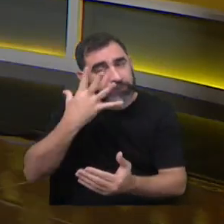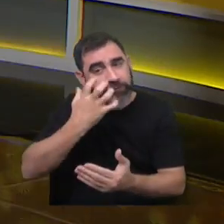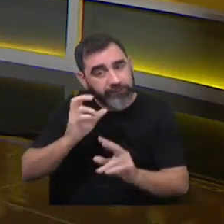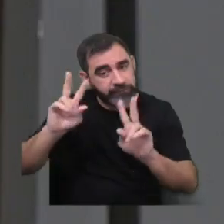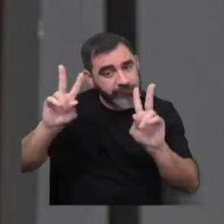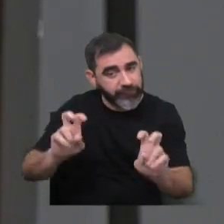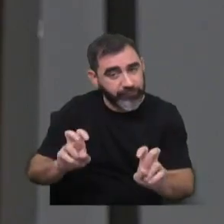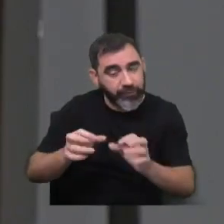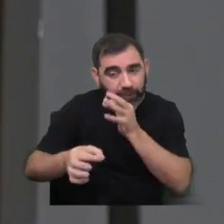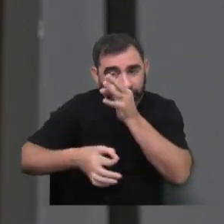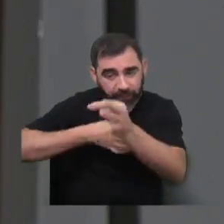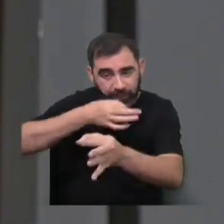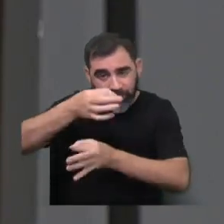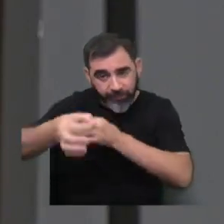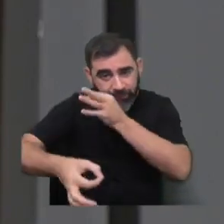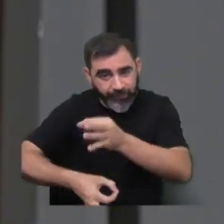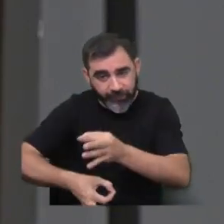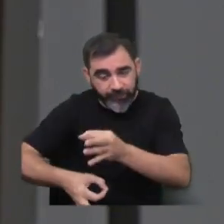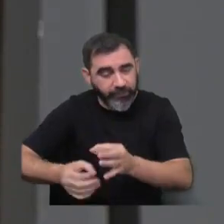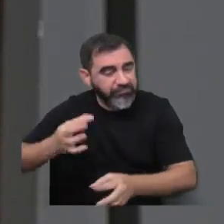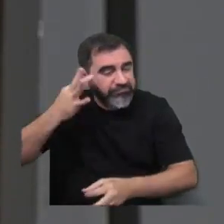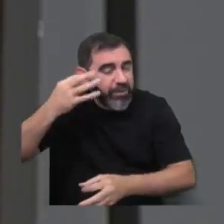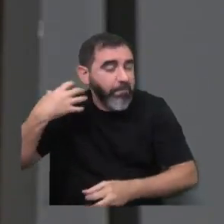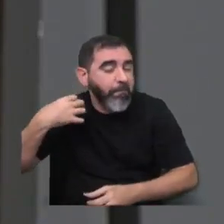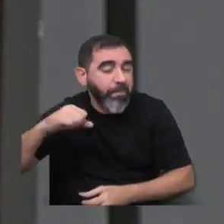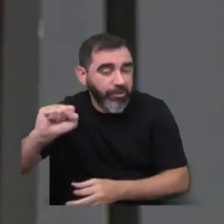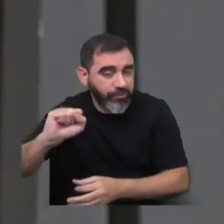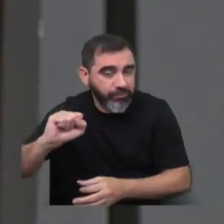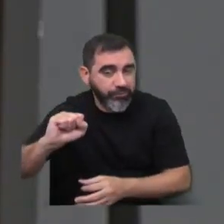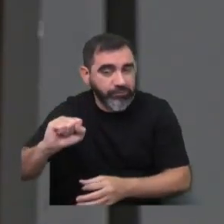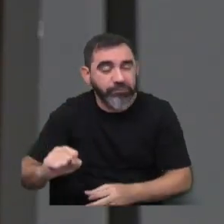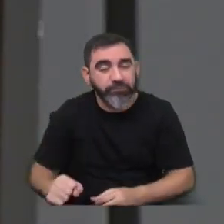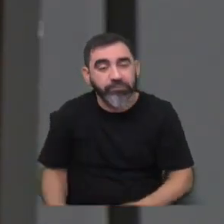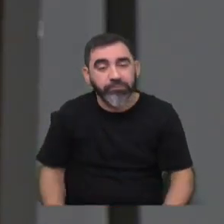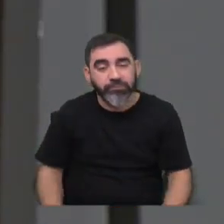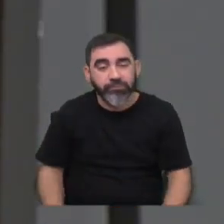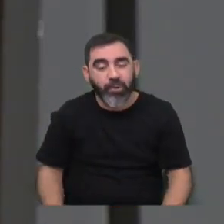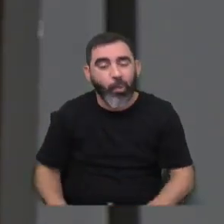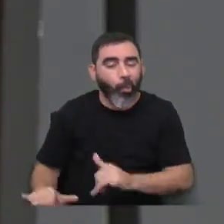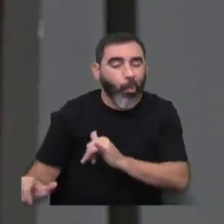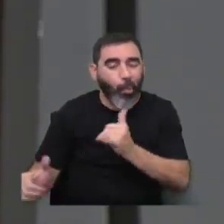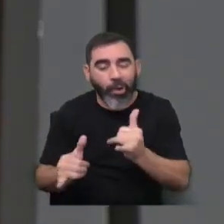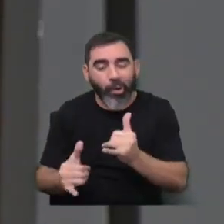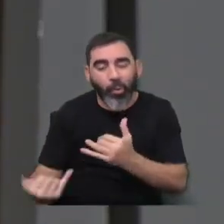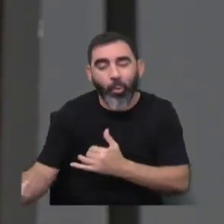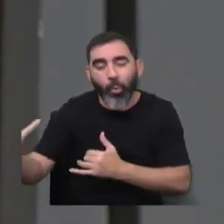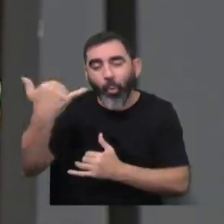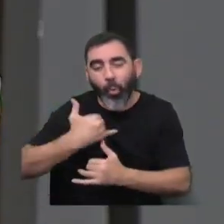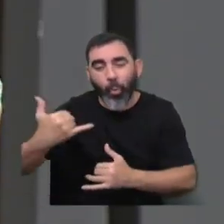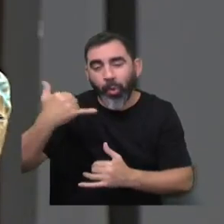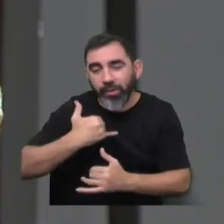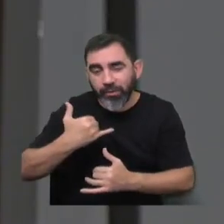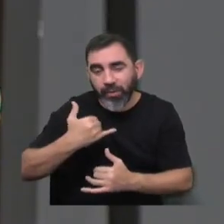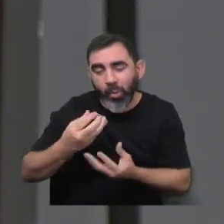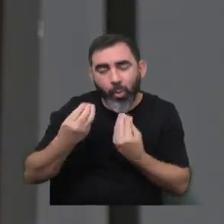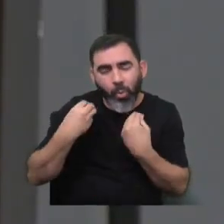de explicar esta creencia y de una forma muy didáctica nos va a contar ahora